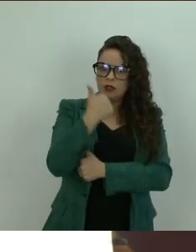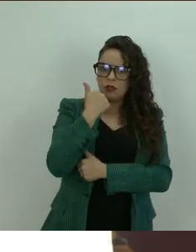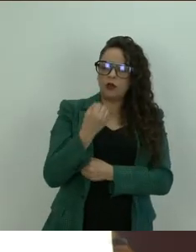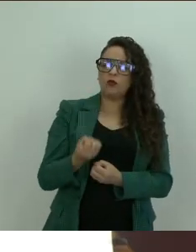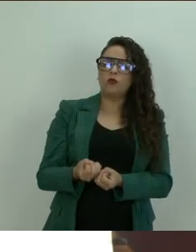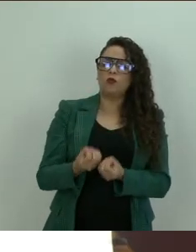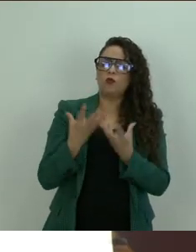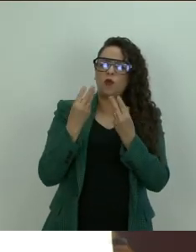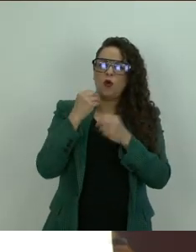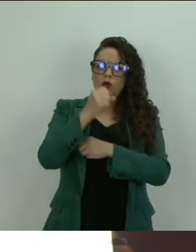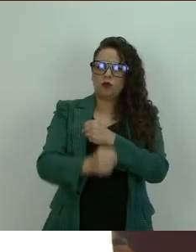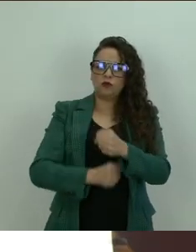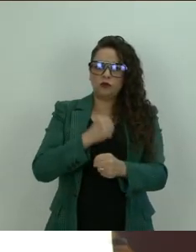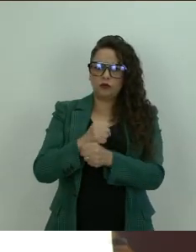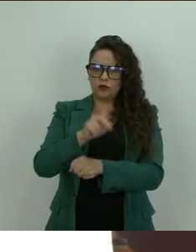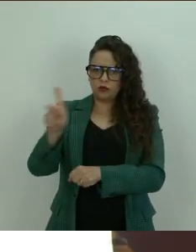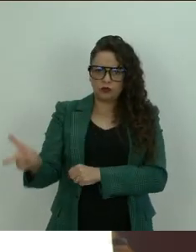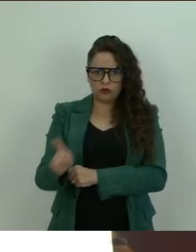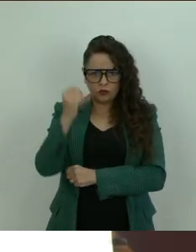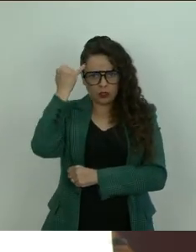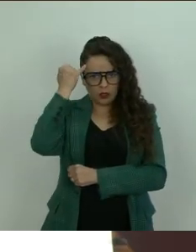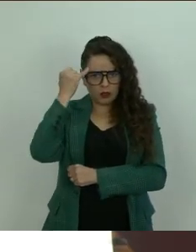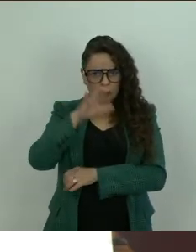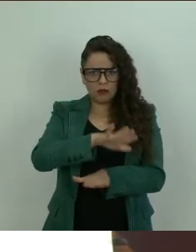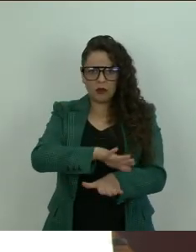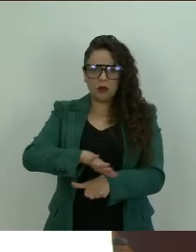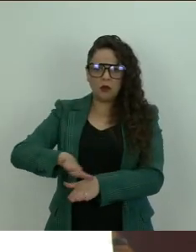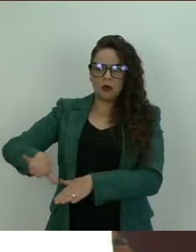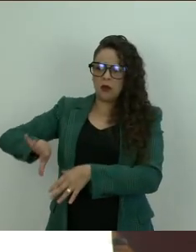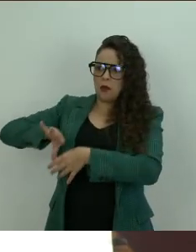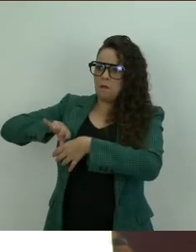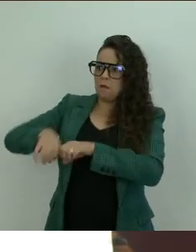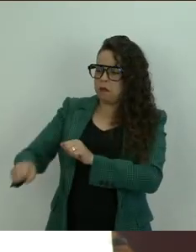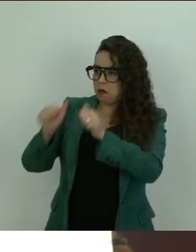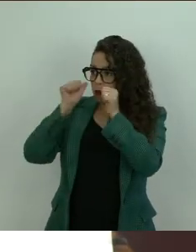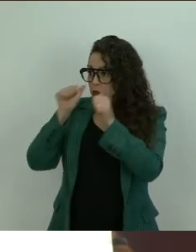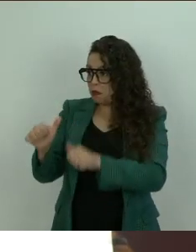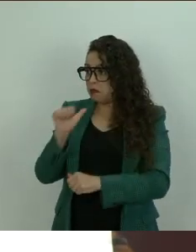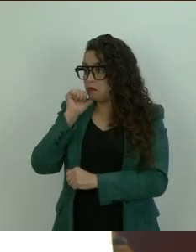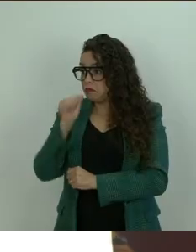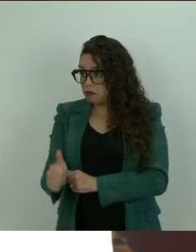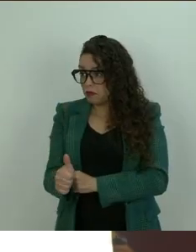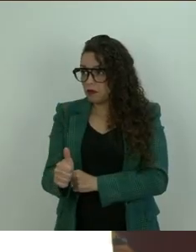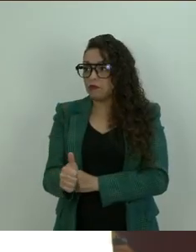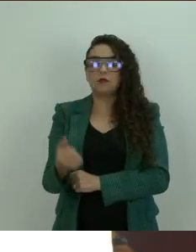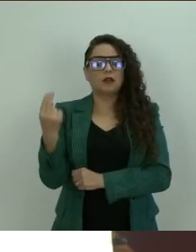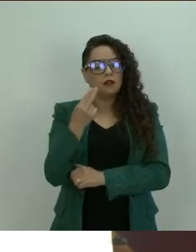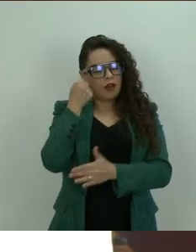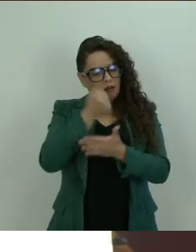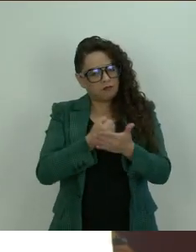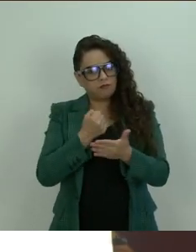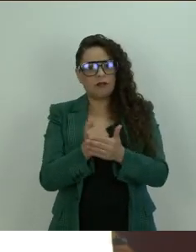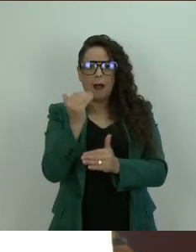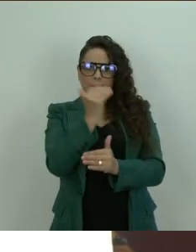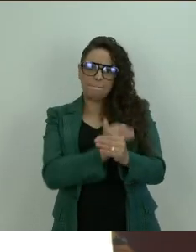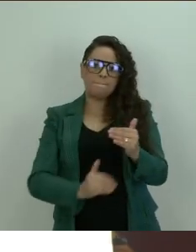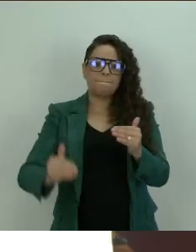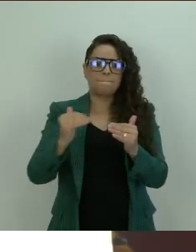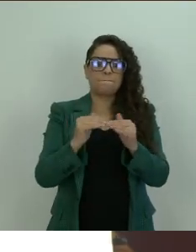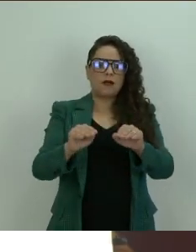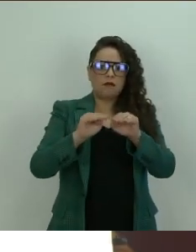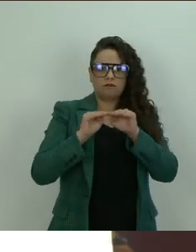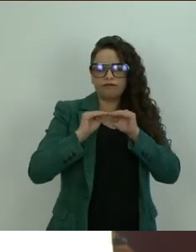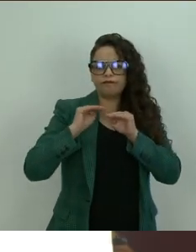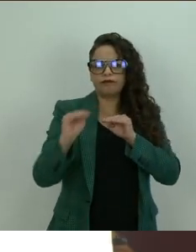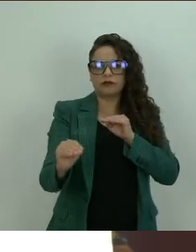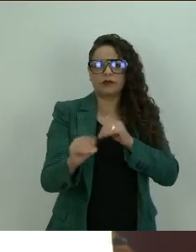fueran puestos en el centro del cambio de perspectiva. Es decir, la premisa constitucional del ejercicio igualitario de los derechos humanos tuvo la necesidad de